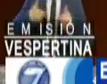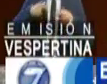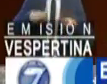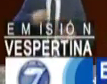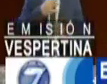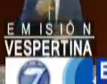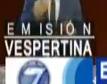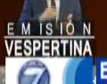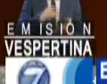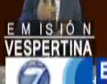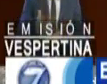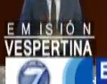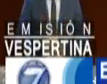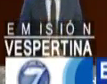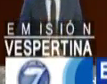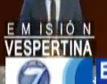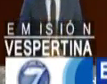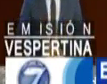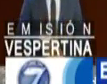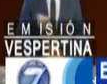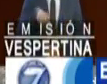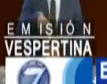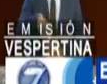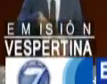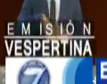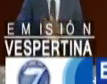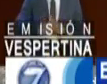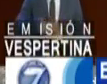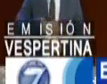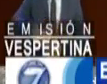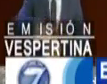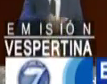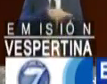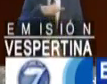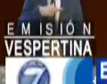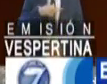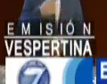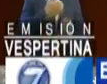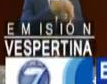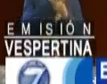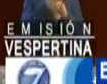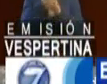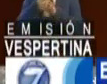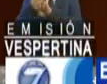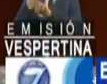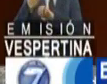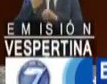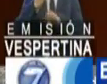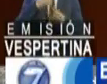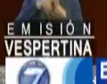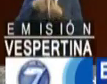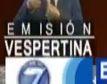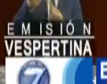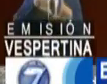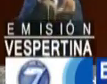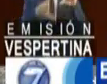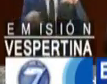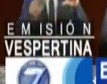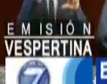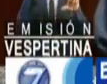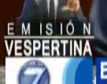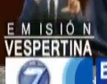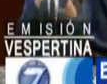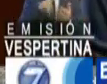donde están representadas las voluntades de cada una de las entidades federativas que componen a México. Cuando